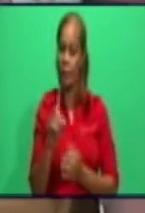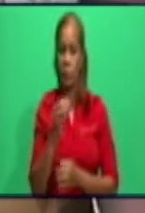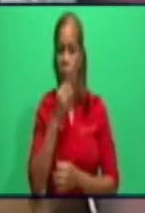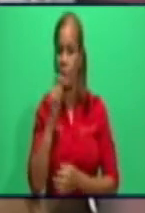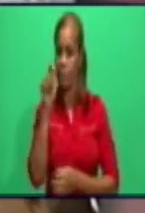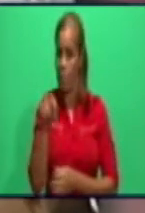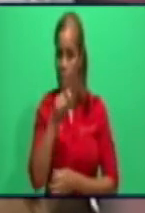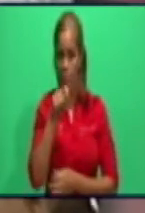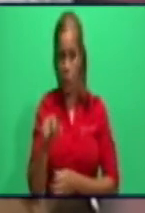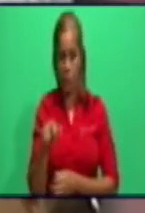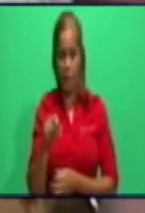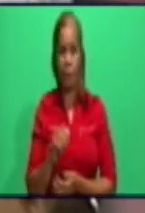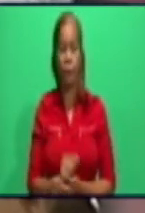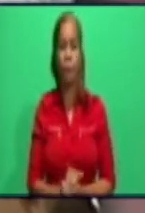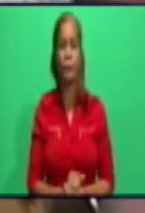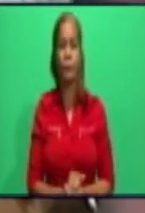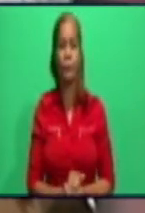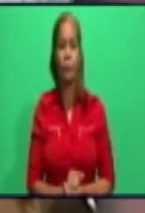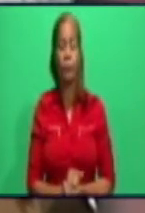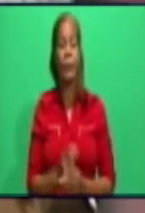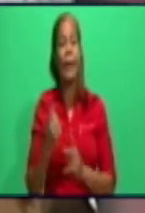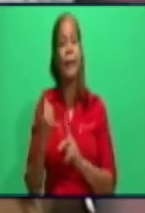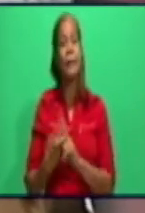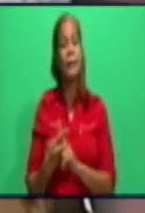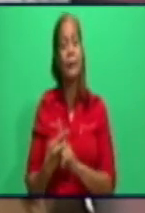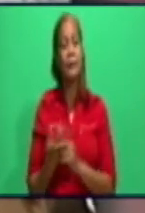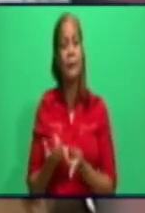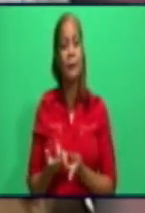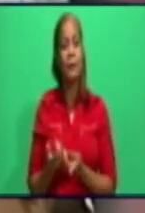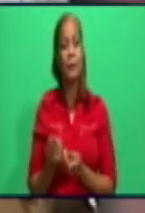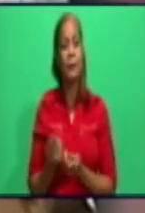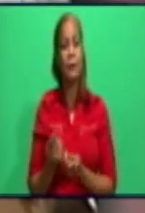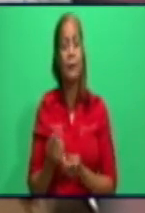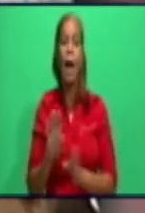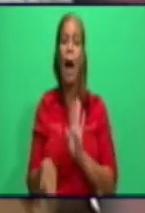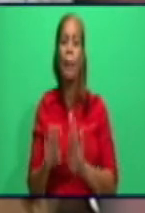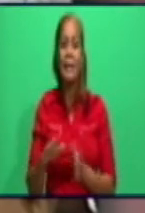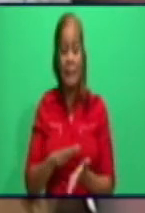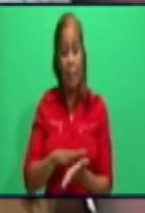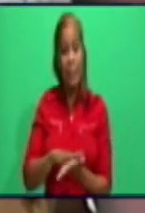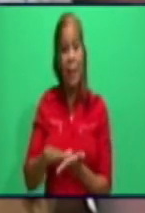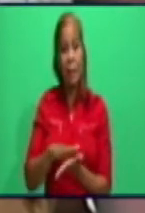desde que se vaya entendiendo. Y los casos que excepcionalmente se le permite al acompañante,